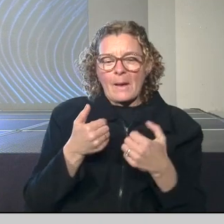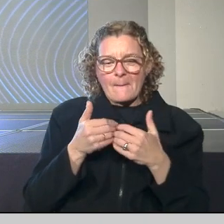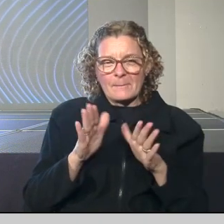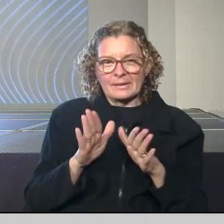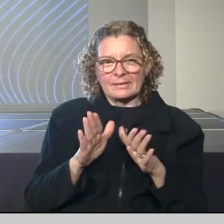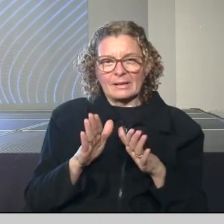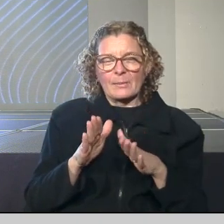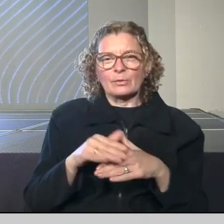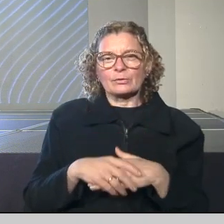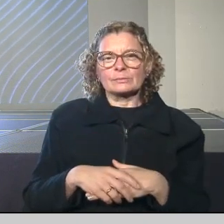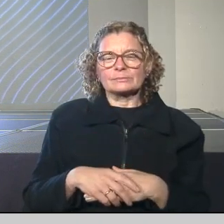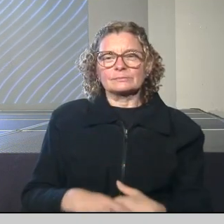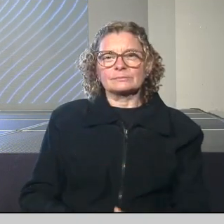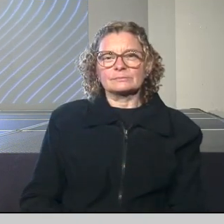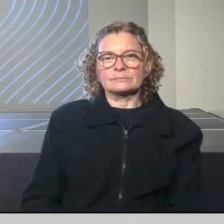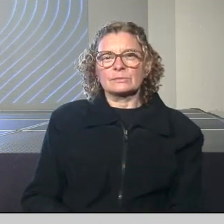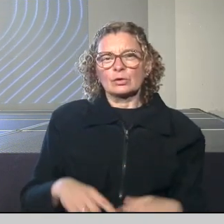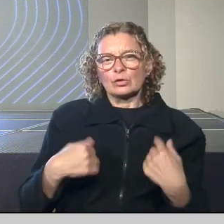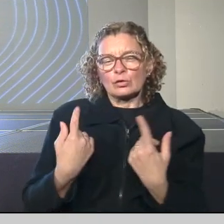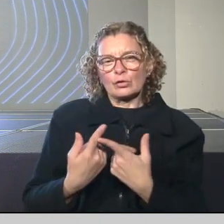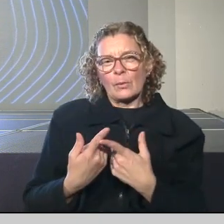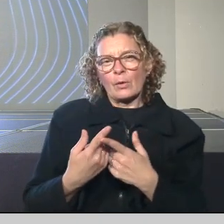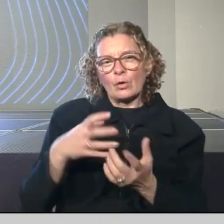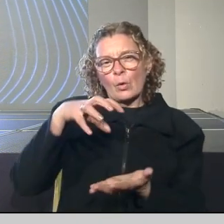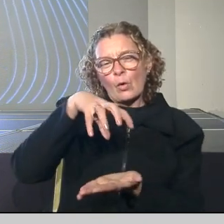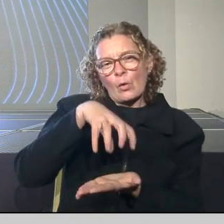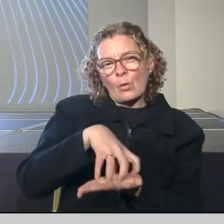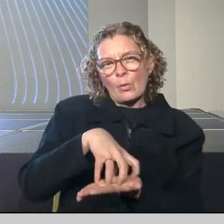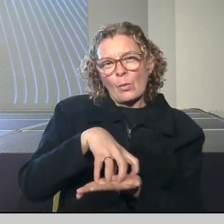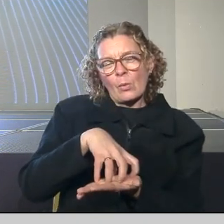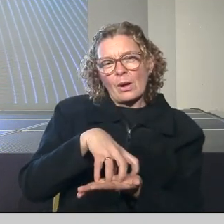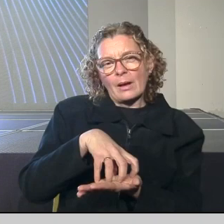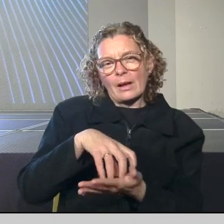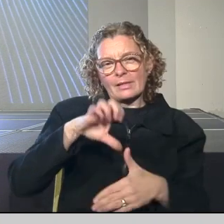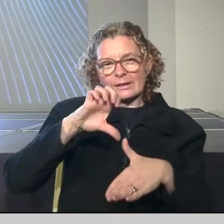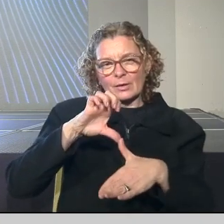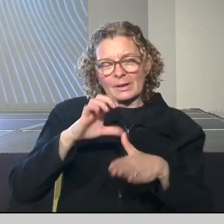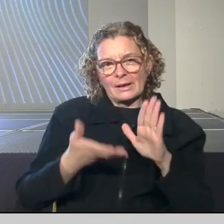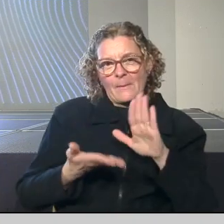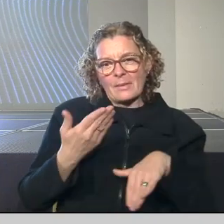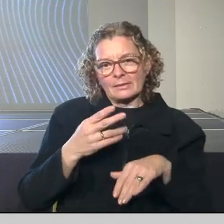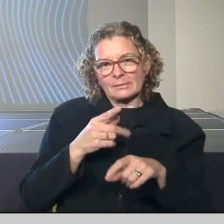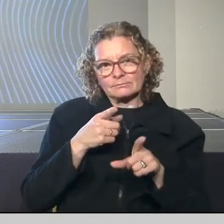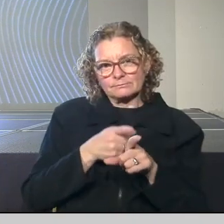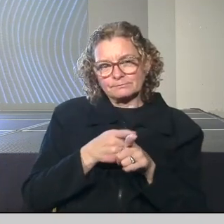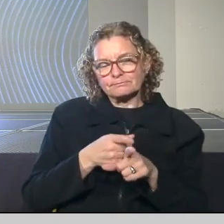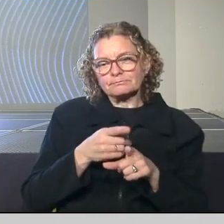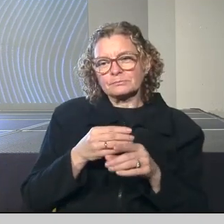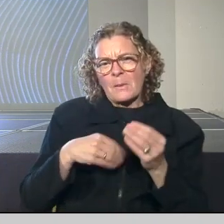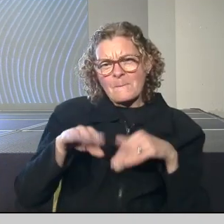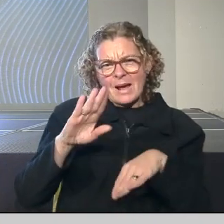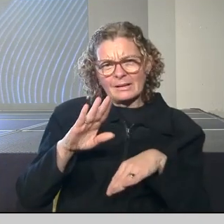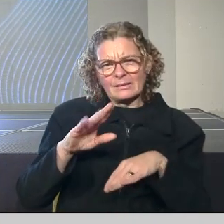a Mercado Libre. Somos el sitio de e-commerce líder en Latinoamérica porque somos el sitio que tiene